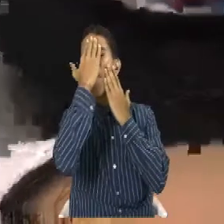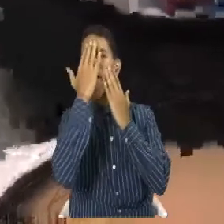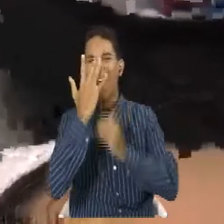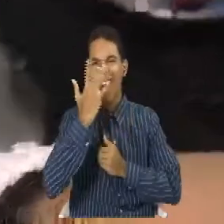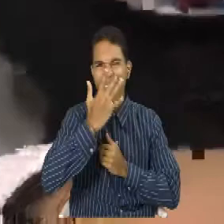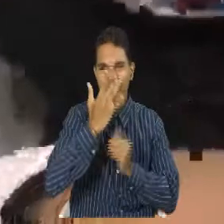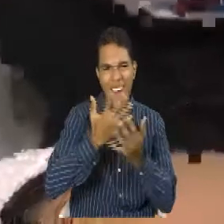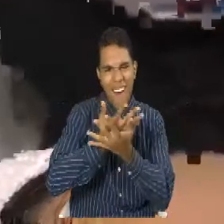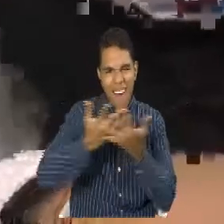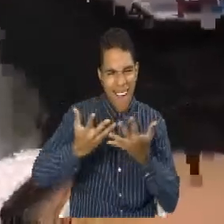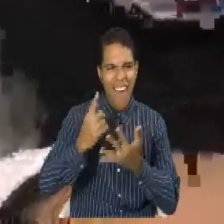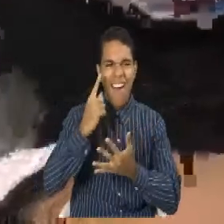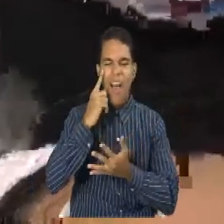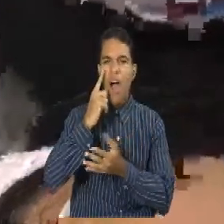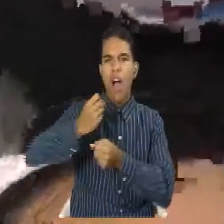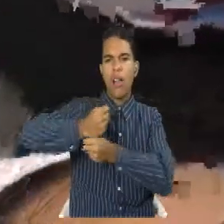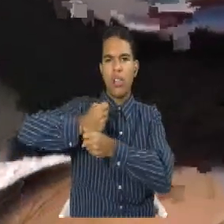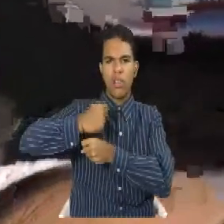agujas